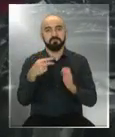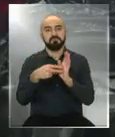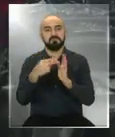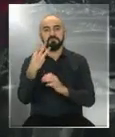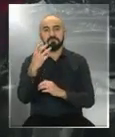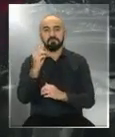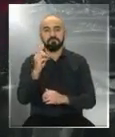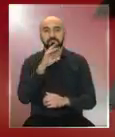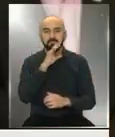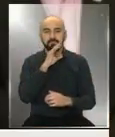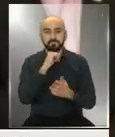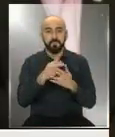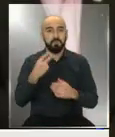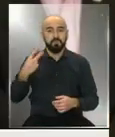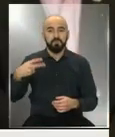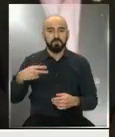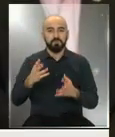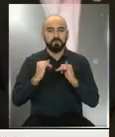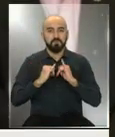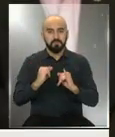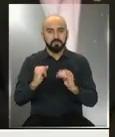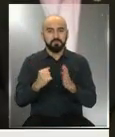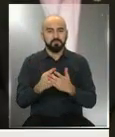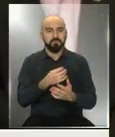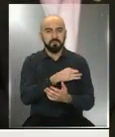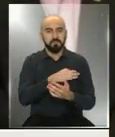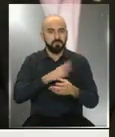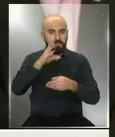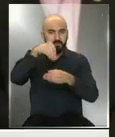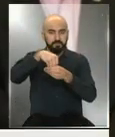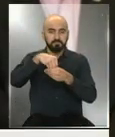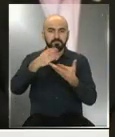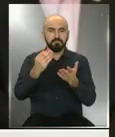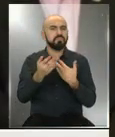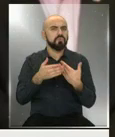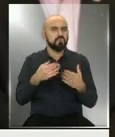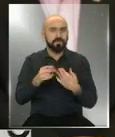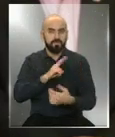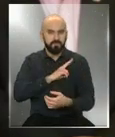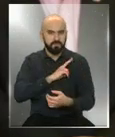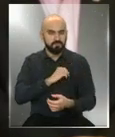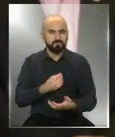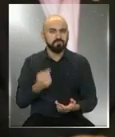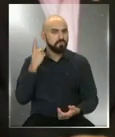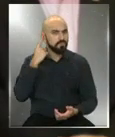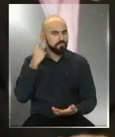Noticia urgente del momento, habla el ministro Gonzalo Blumen del Interior en Valparaíso, lo escuchamos.